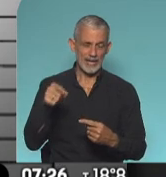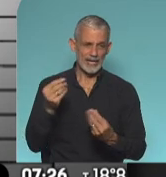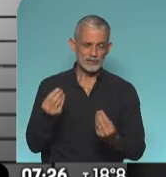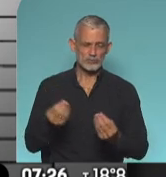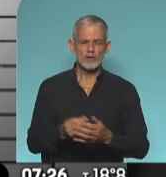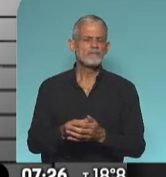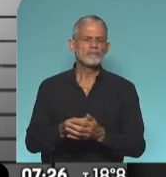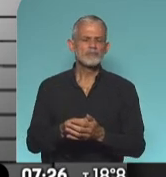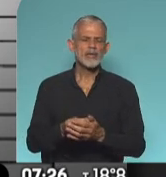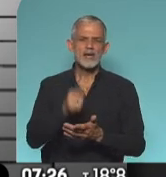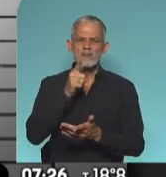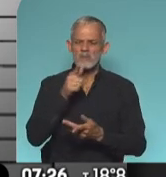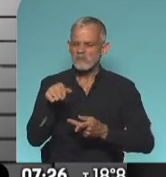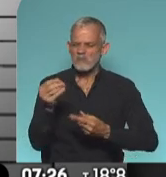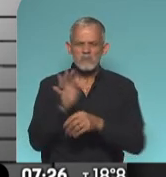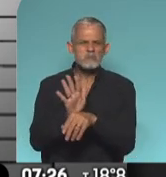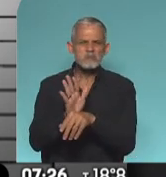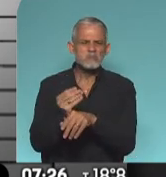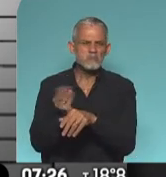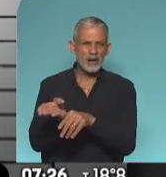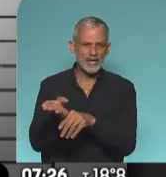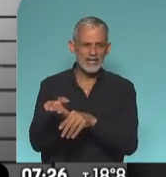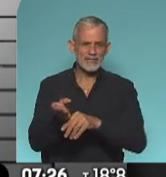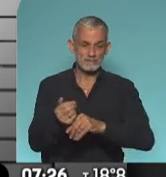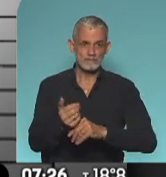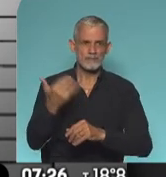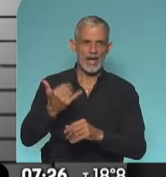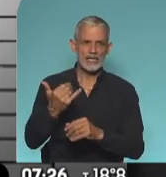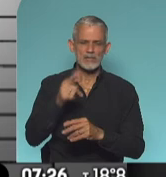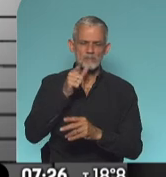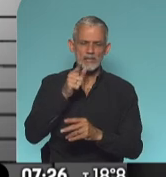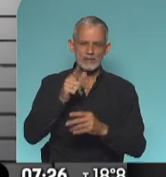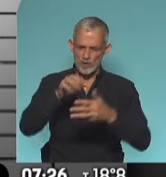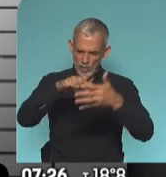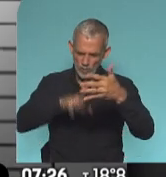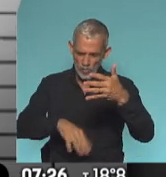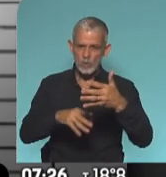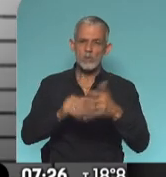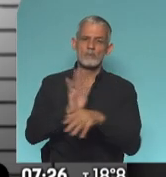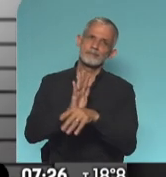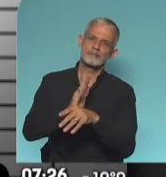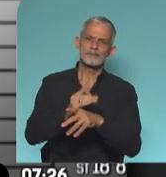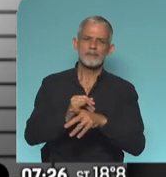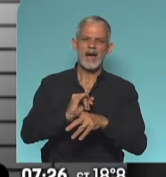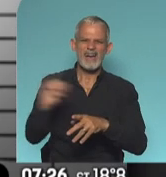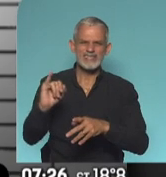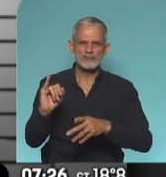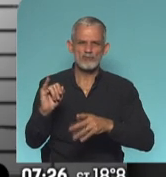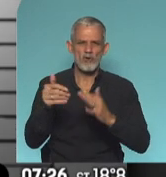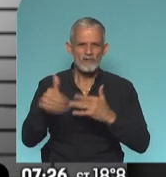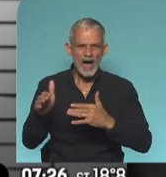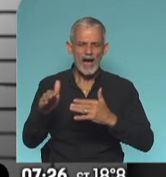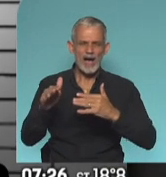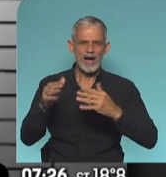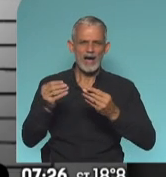que es lo que parece significará y bueno que que había una suerte de preaviso de lo que podía llegar